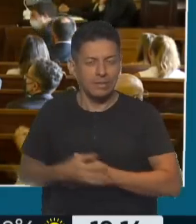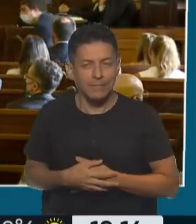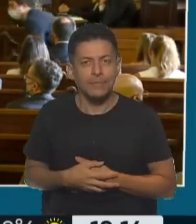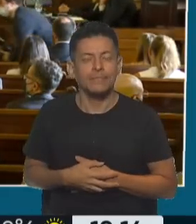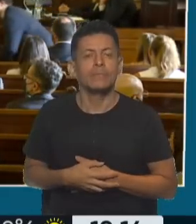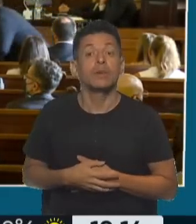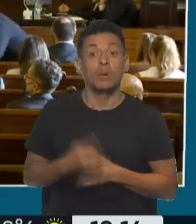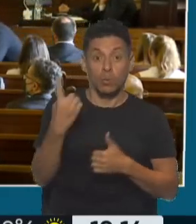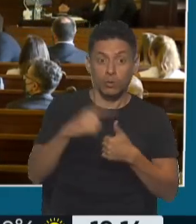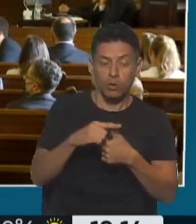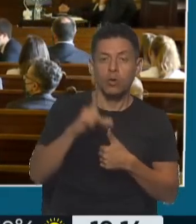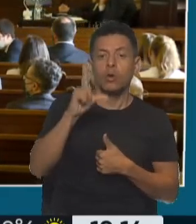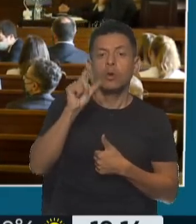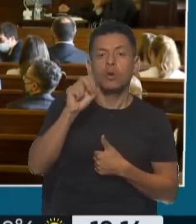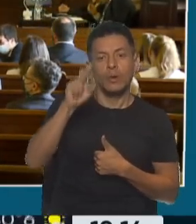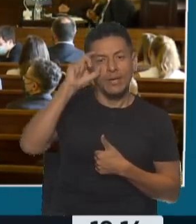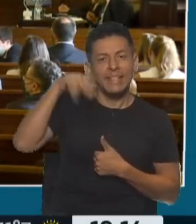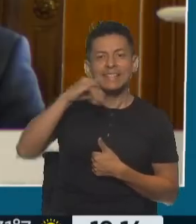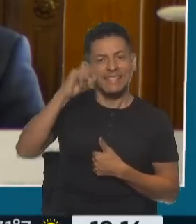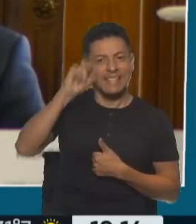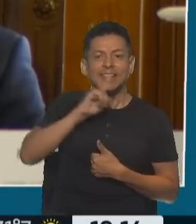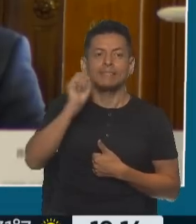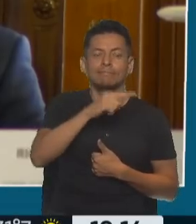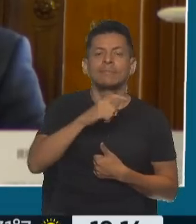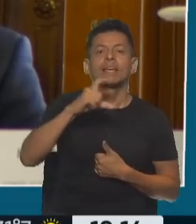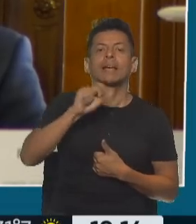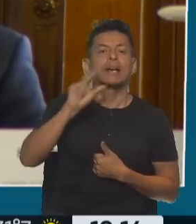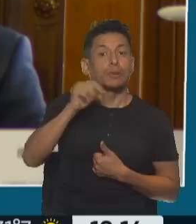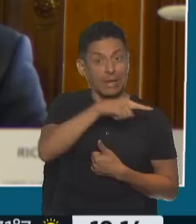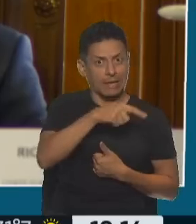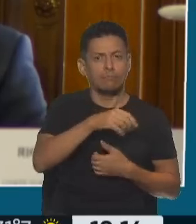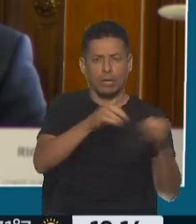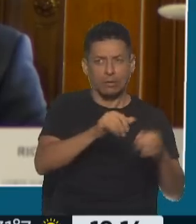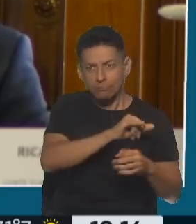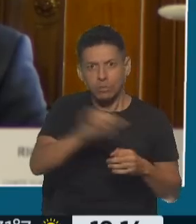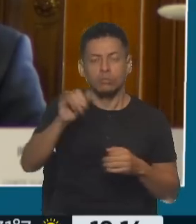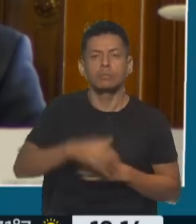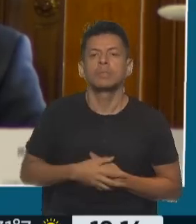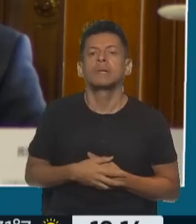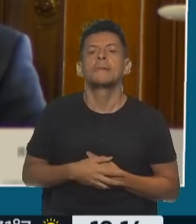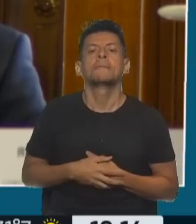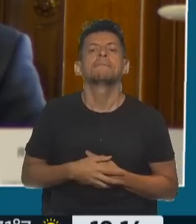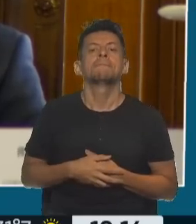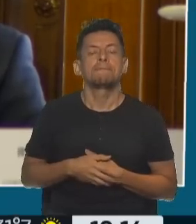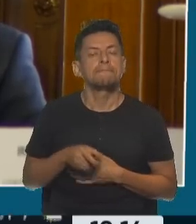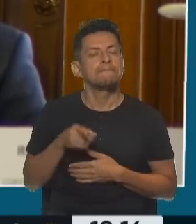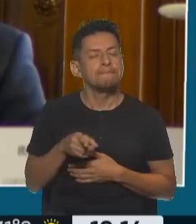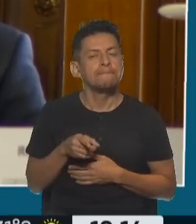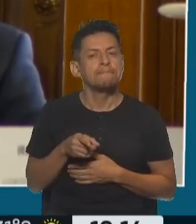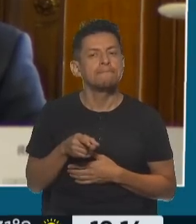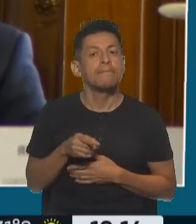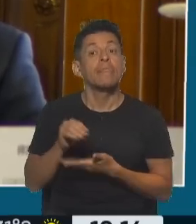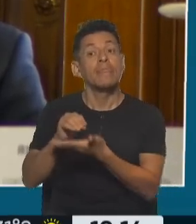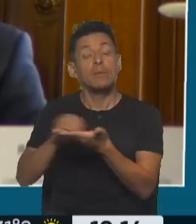Lorenzetti que impulsó la diputada Elisa Carrió. Por eso le consulto, y en función de eso, y que ha sido ratificado por la